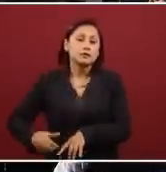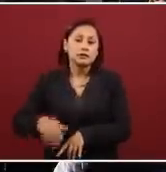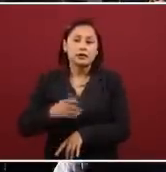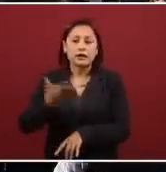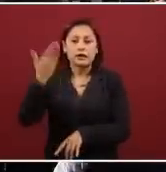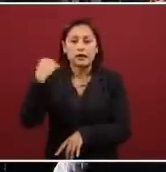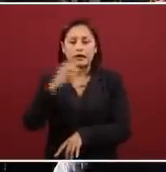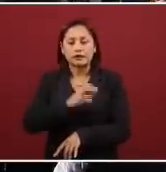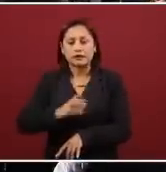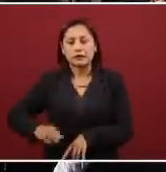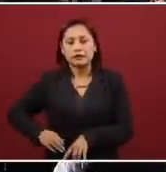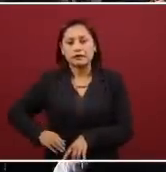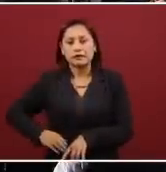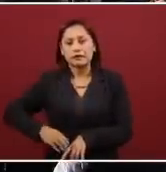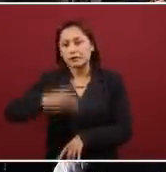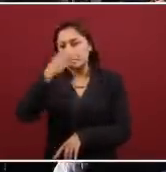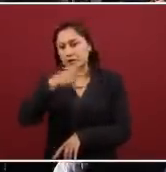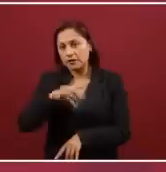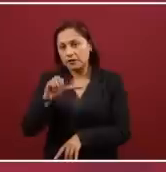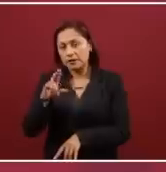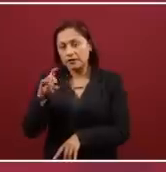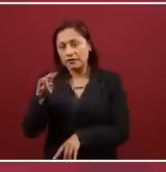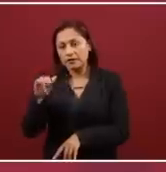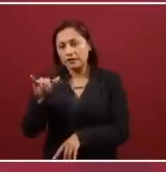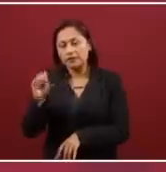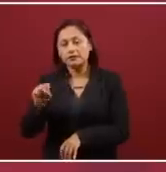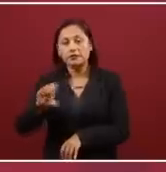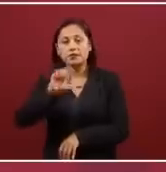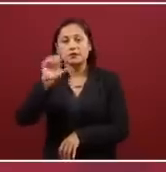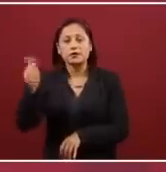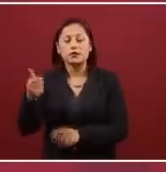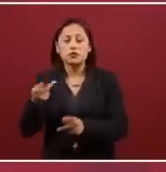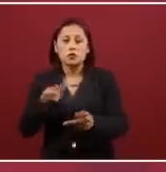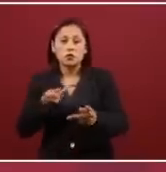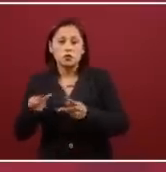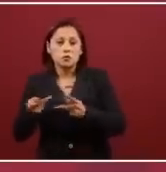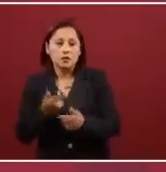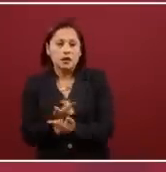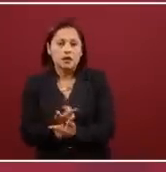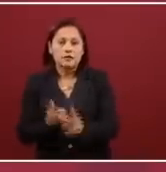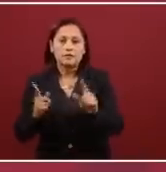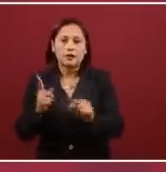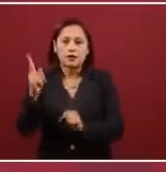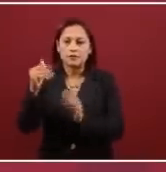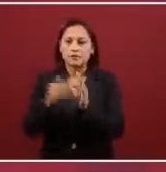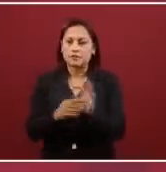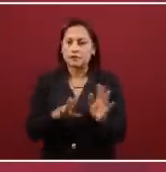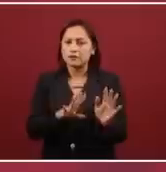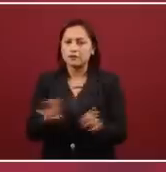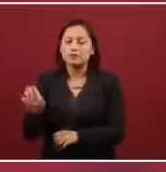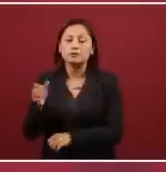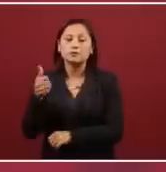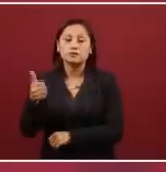Partido Liberal de 1906. Es un orgullo.